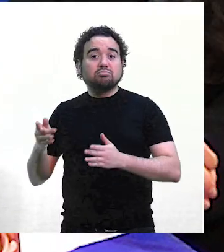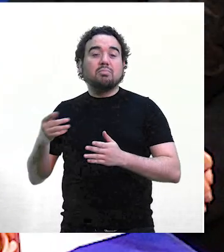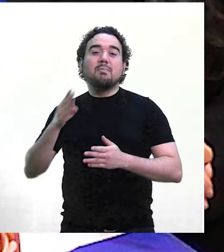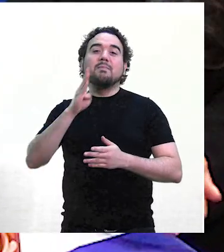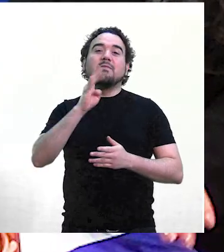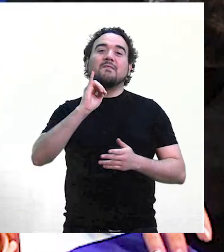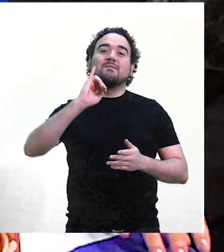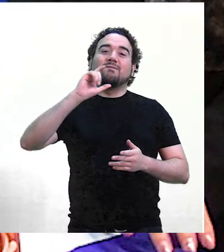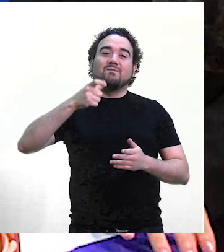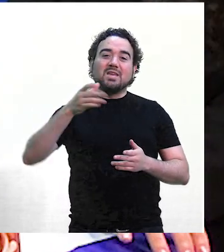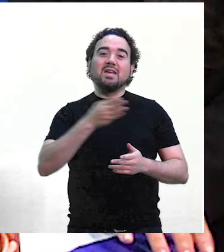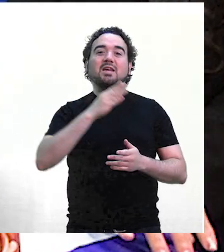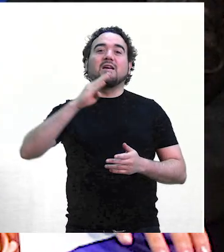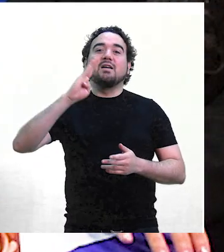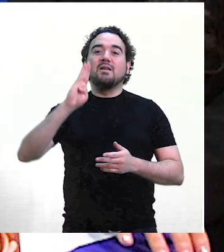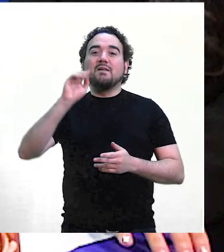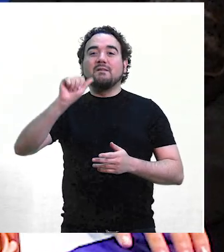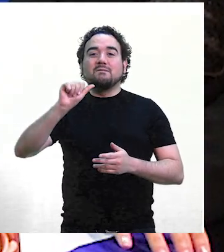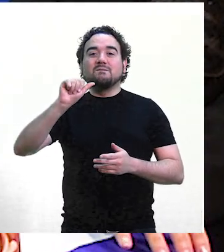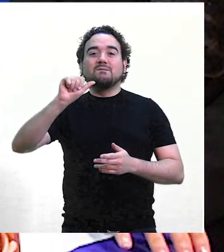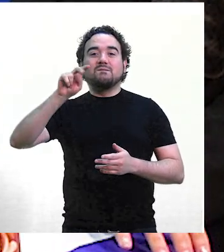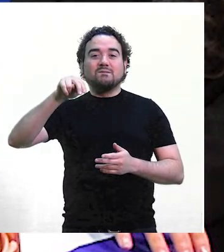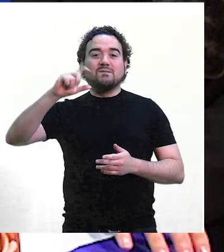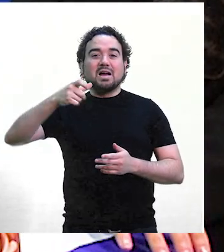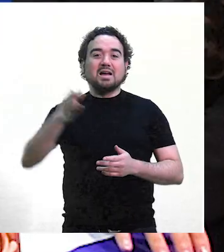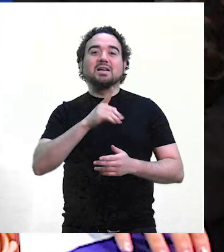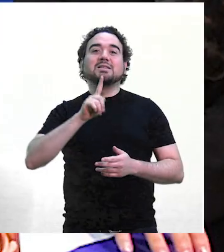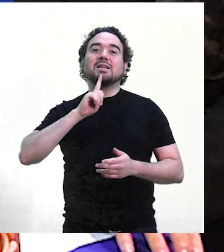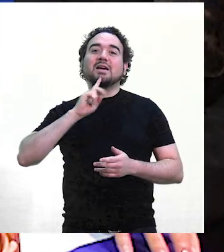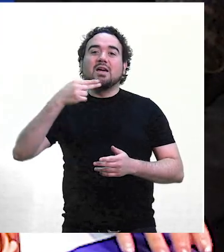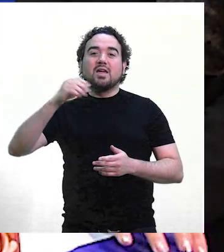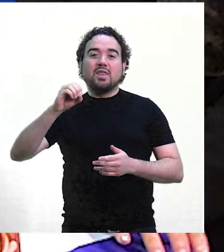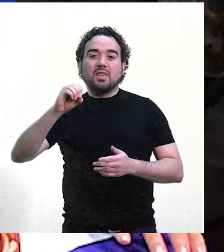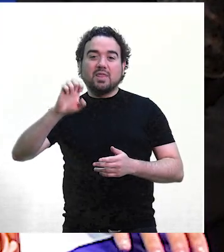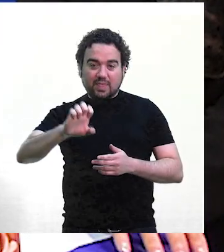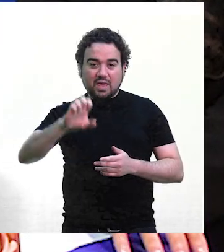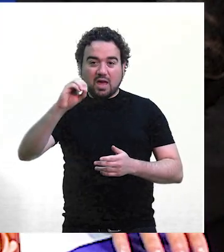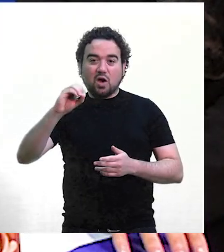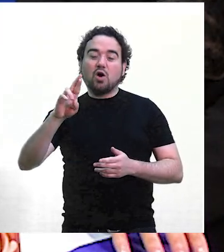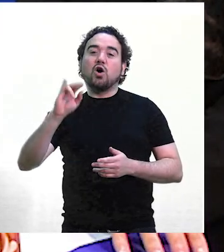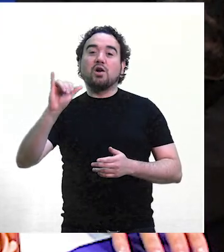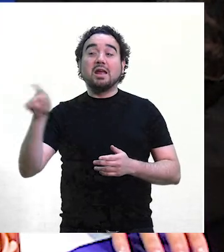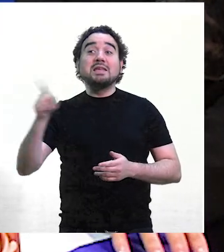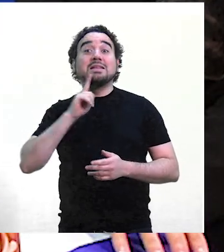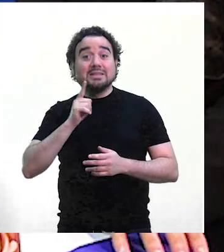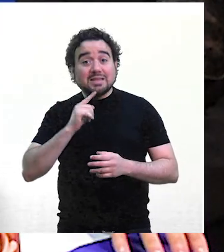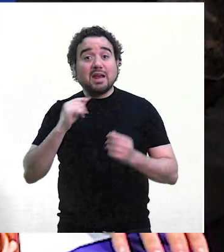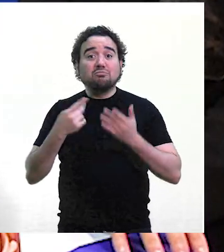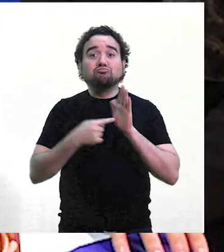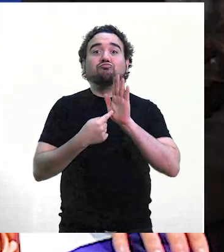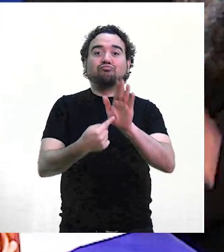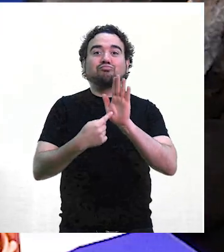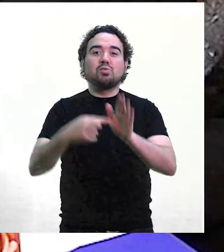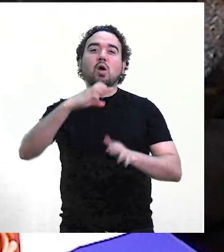Bang Theory, La serie. sí, por eso yo también la ubicaba, pero ella tiene un podcast con, no sé si ahora su expareja o no ¿Ya? sé,